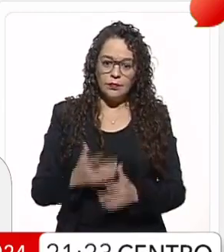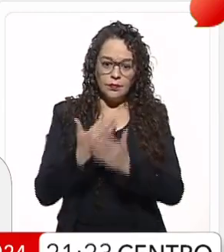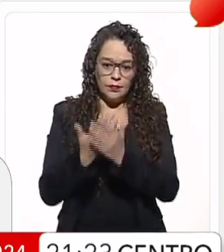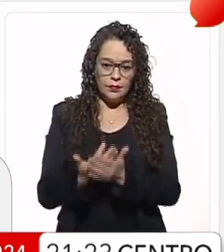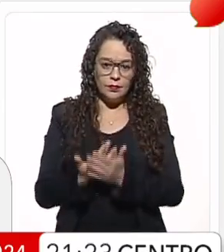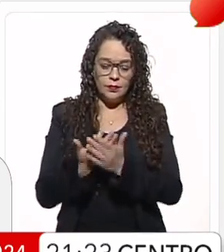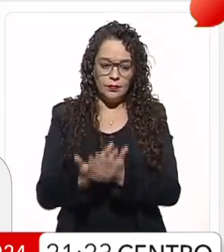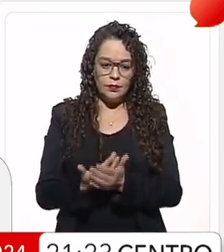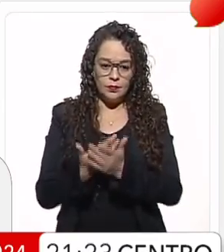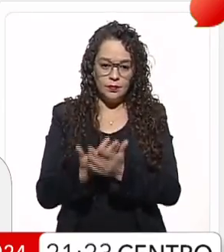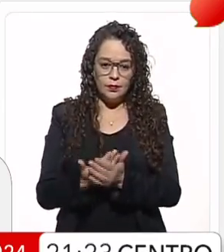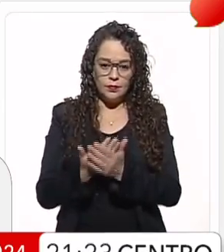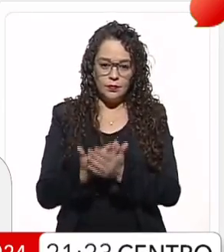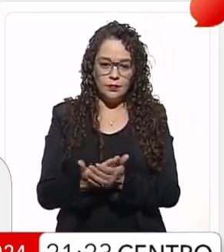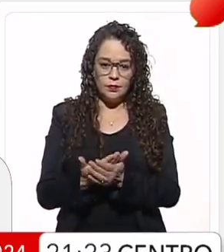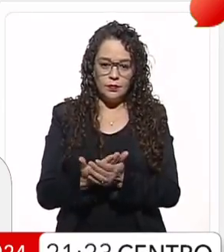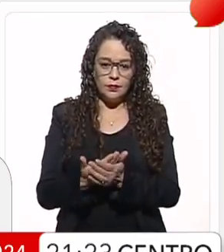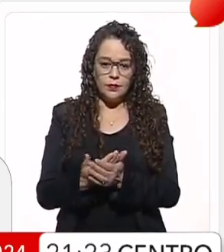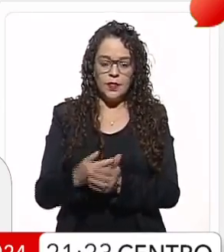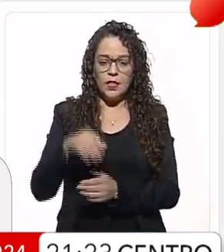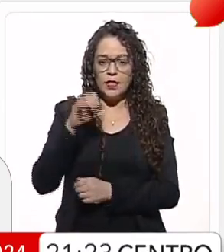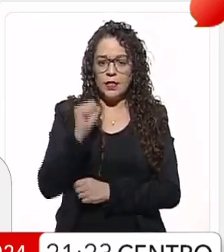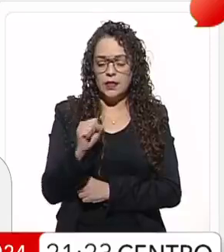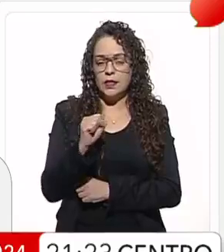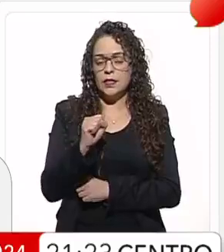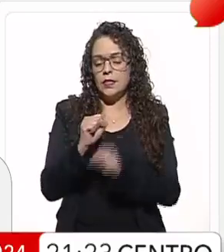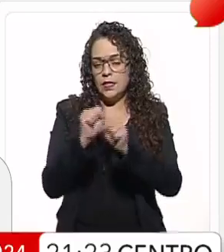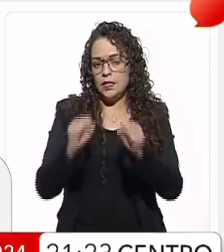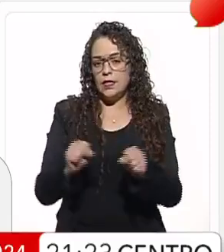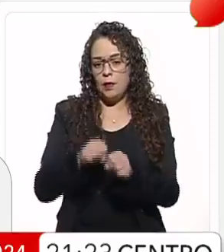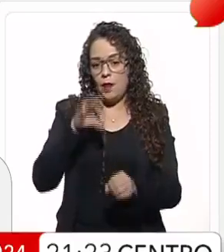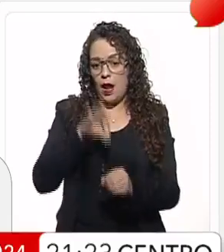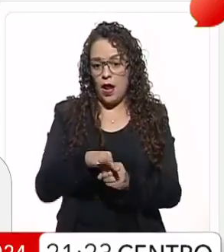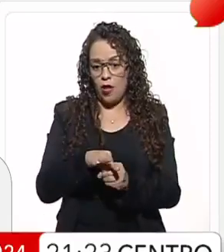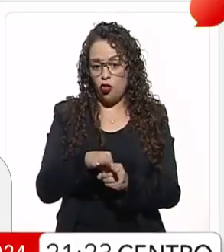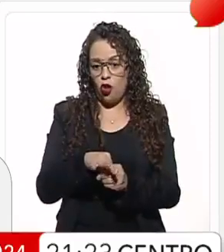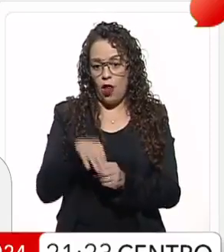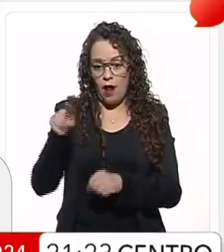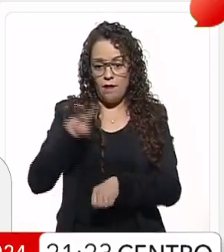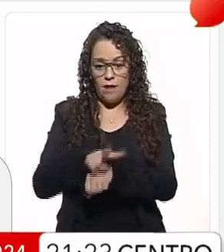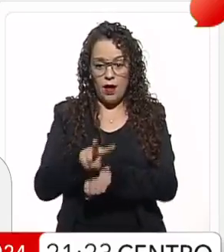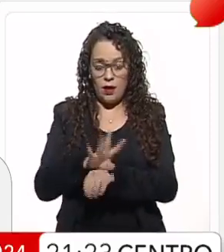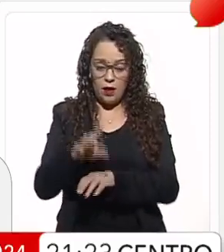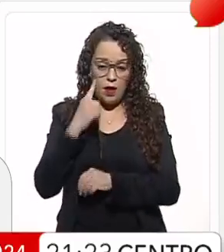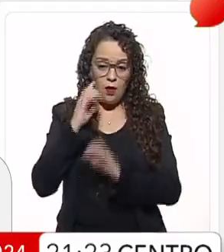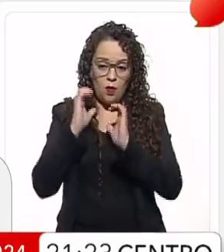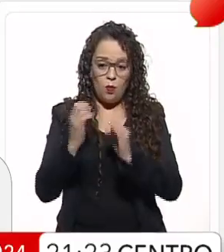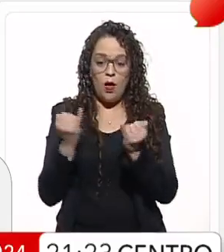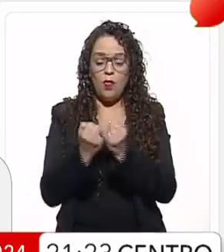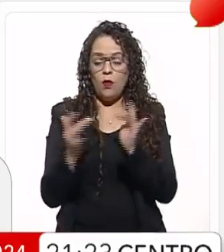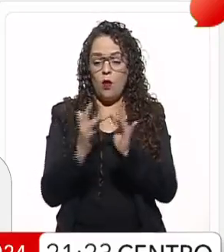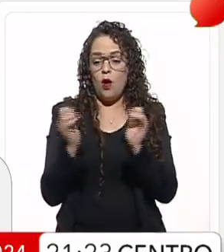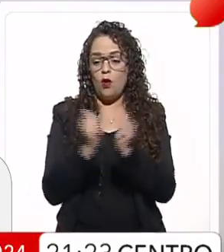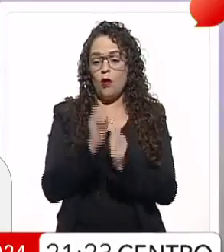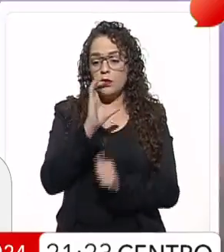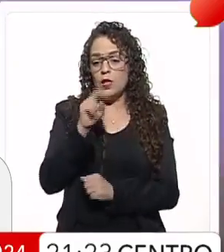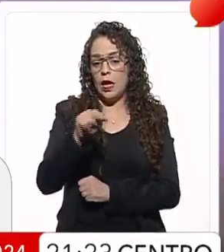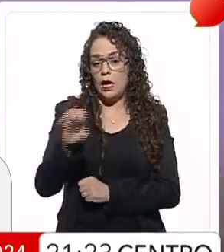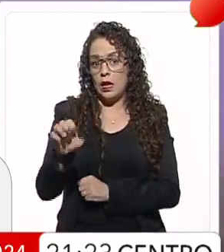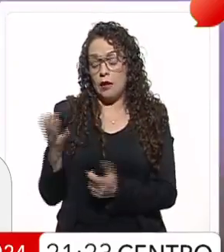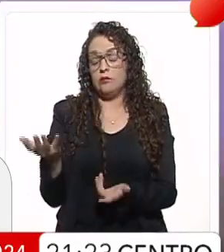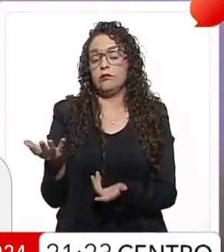robusto el sistema electoral venezolano, que son las actas físicas. Entonces, igual como la oposición ha hecho un esfuerzo de recopilar